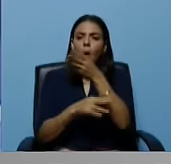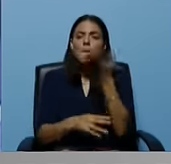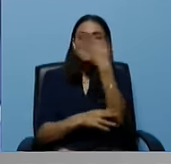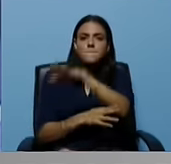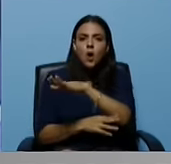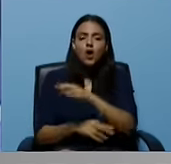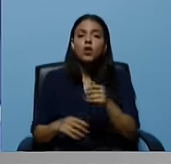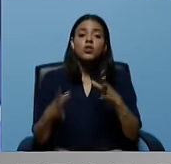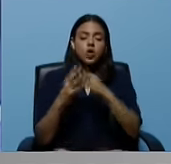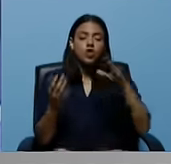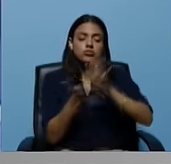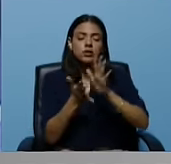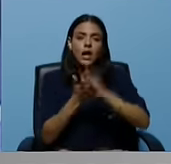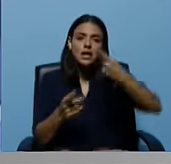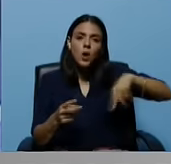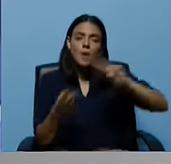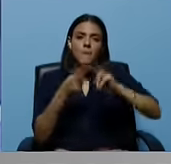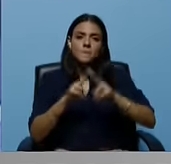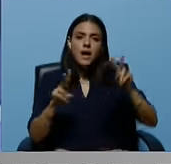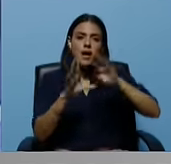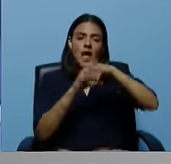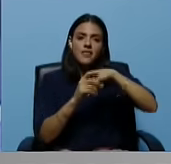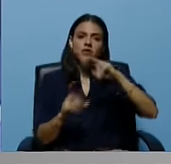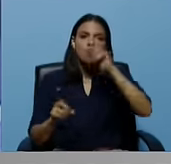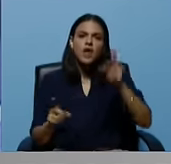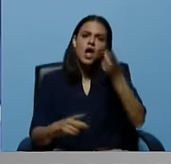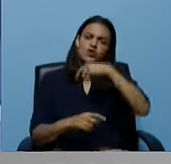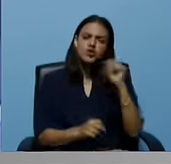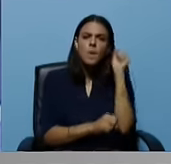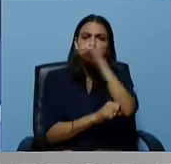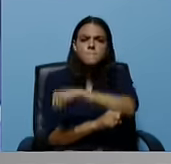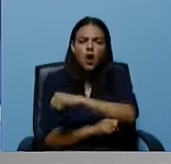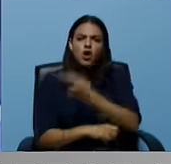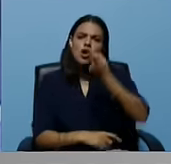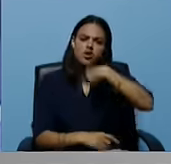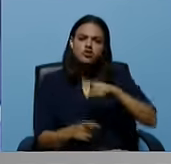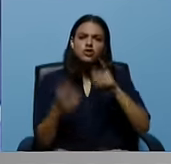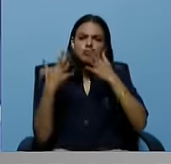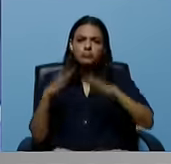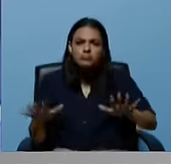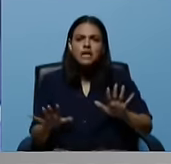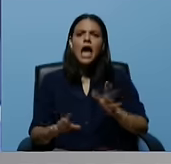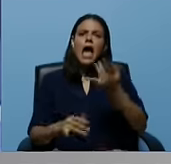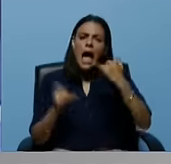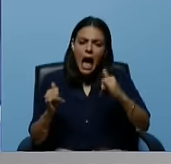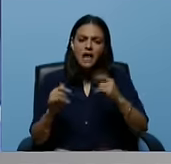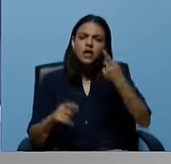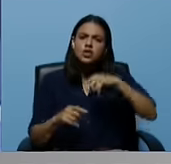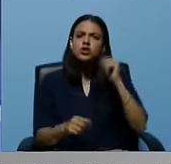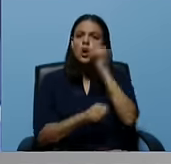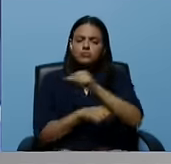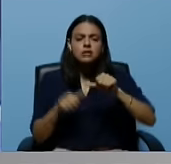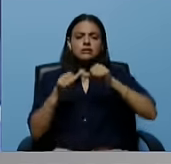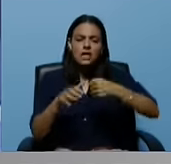la tranquilidad de las venezolanas y de los venezolanos. Los vamos a derrotar, ya los estamos derrotando, pero todavía falta.